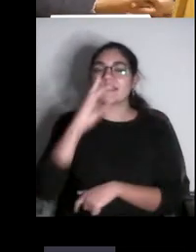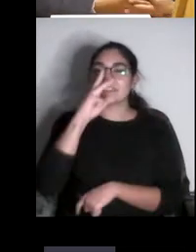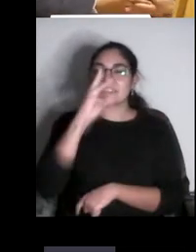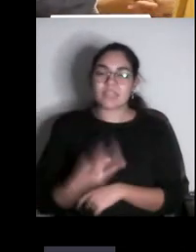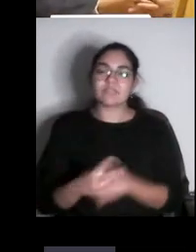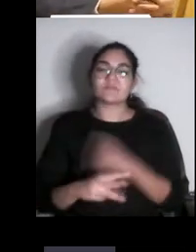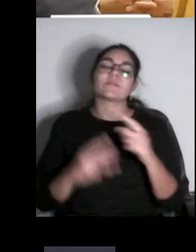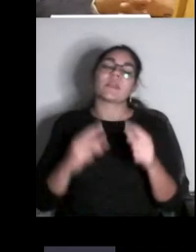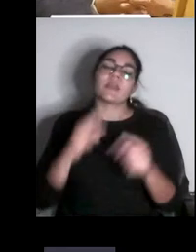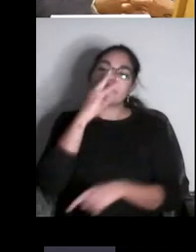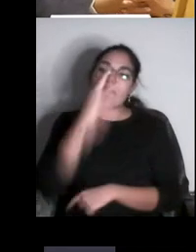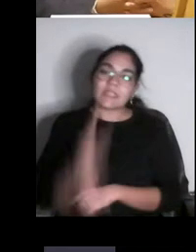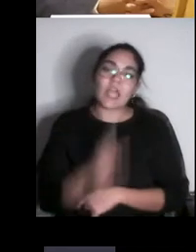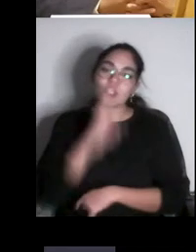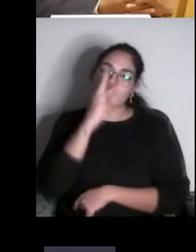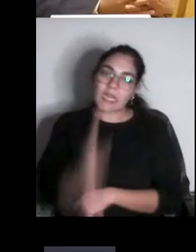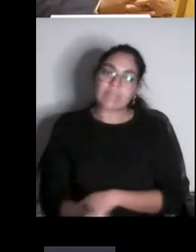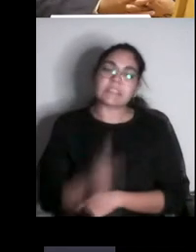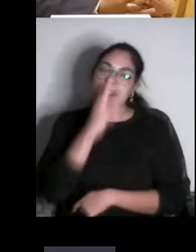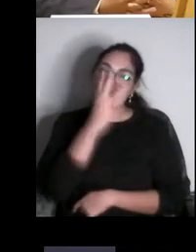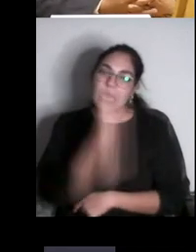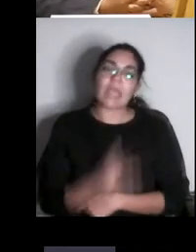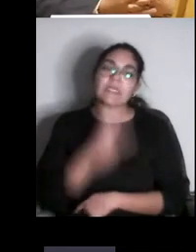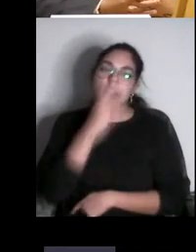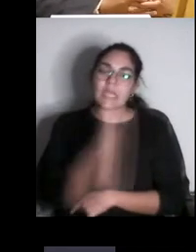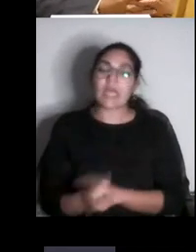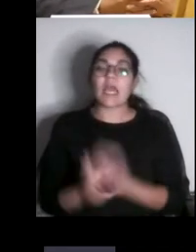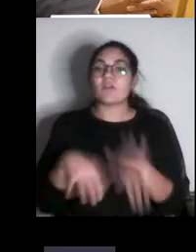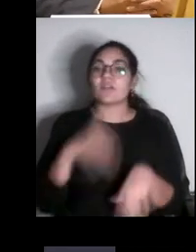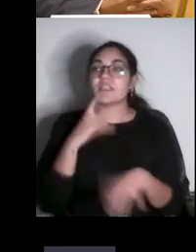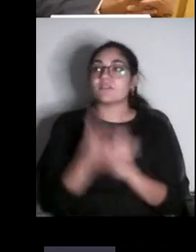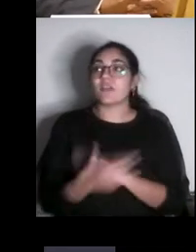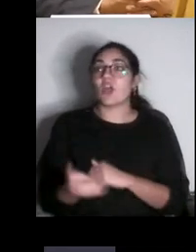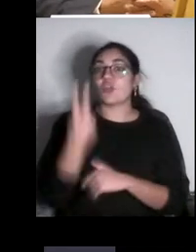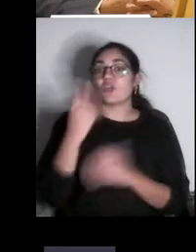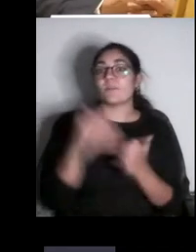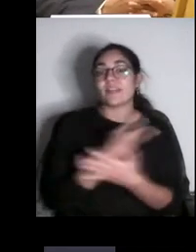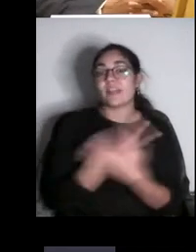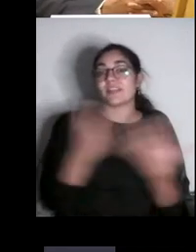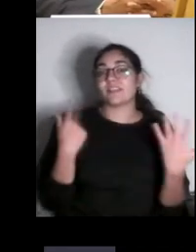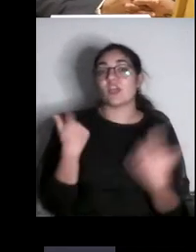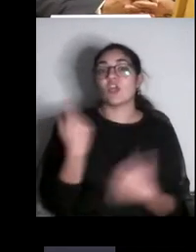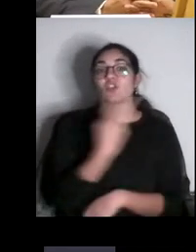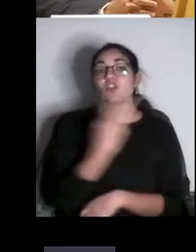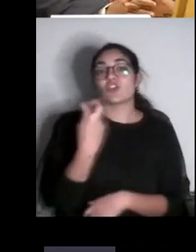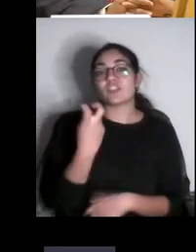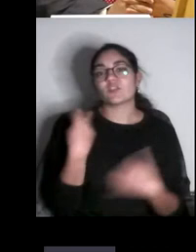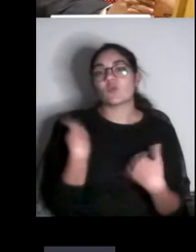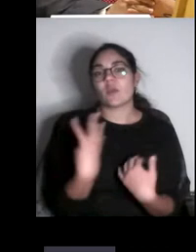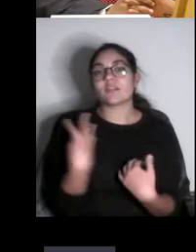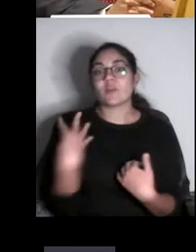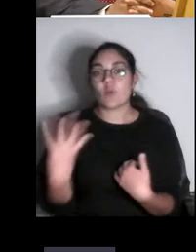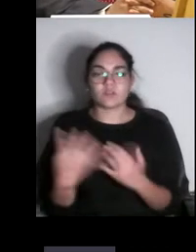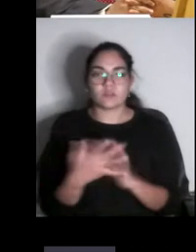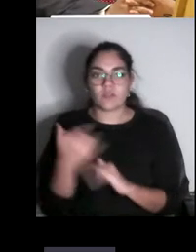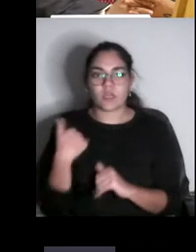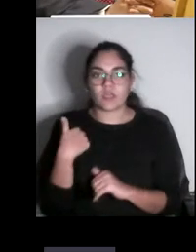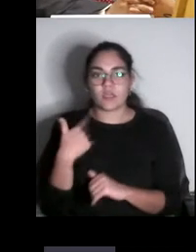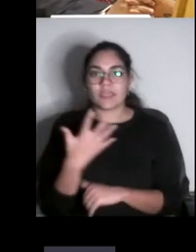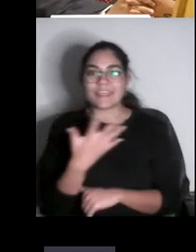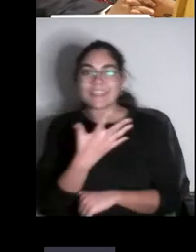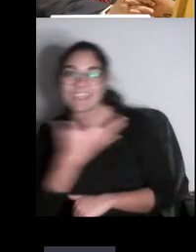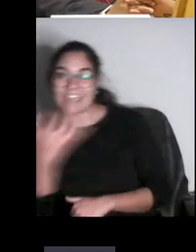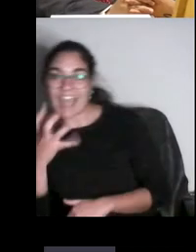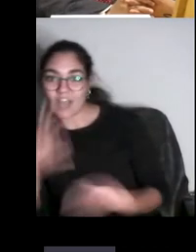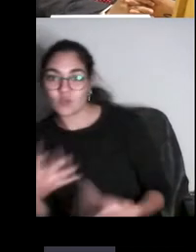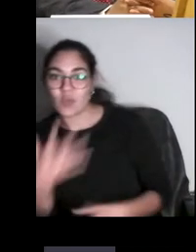lo comparamos con 2017, en 2017 hubo 424 solicitudes, es decir, que 589 es bastante